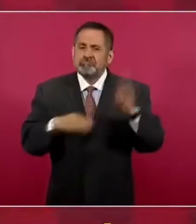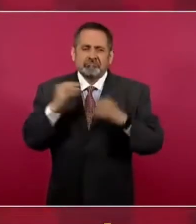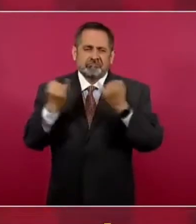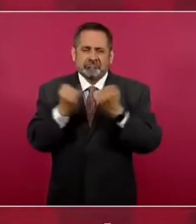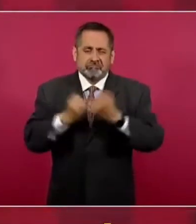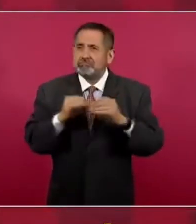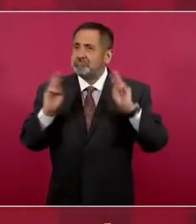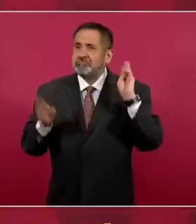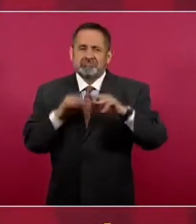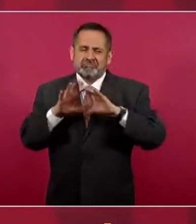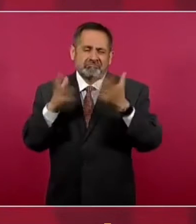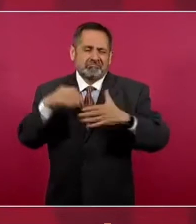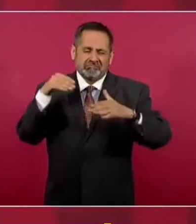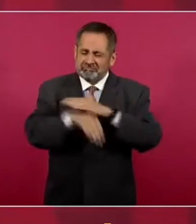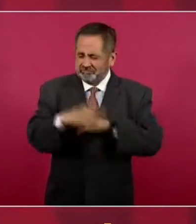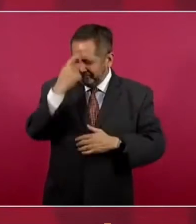una decadencia,